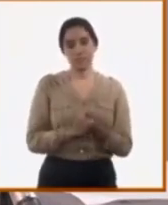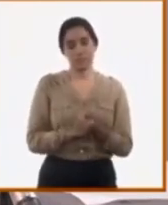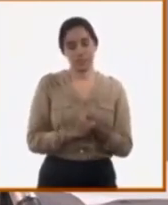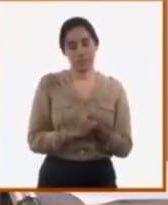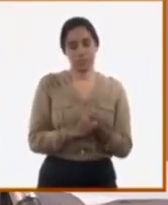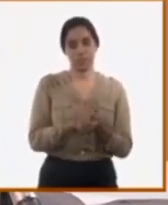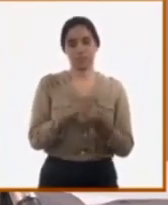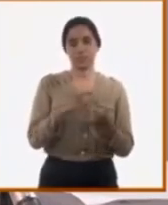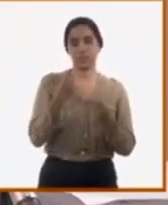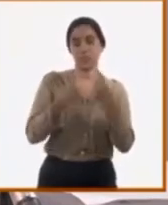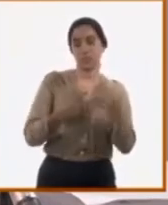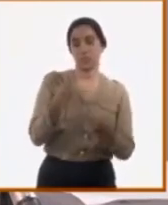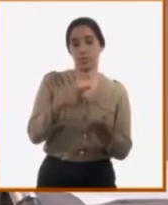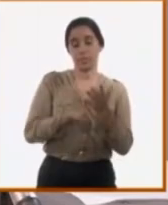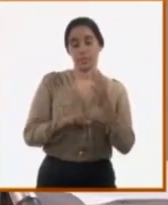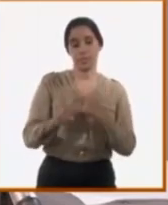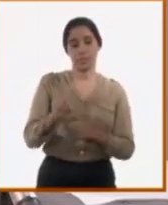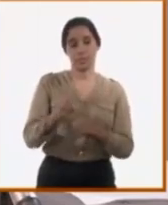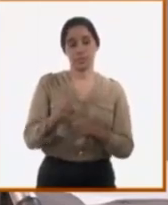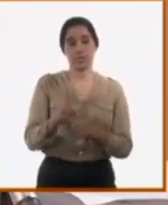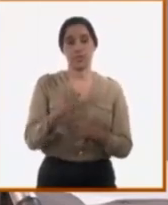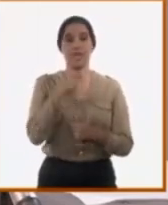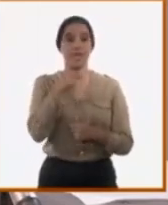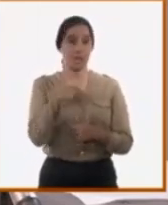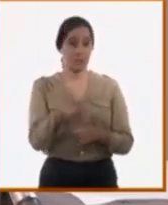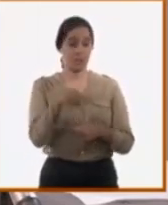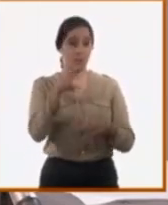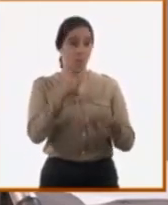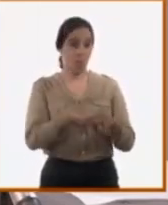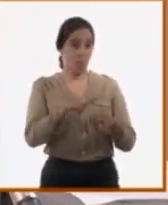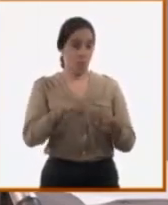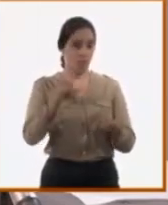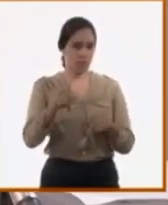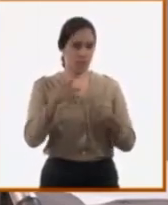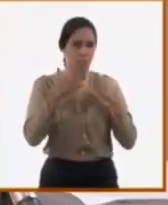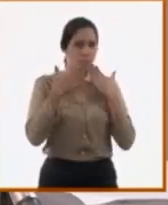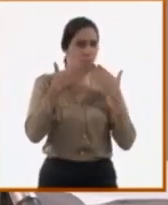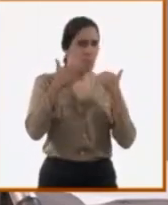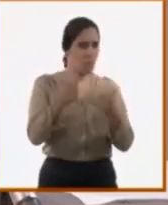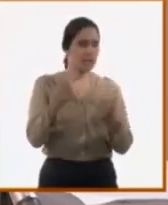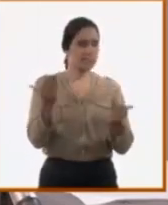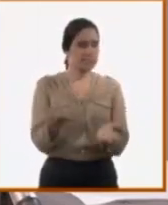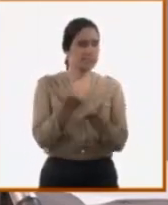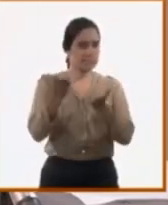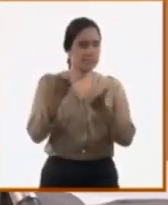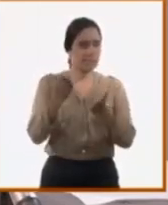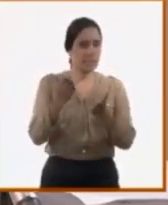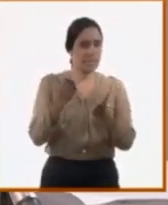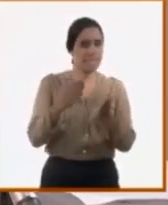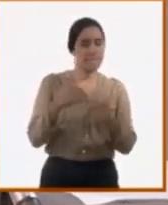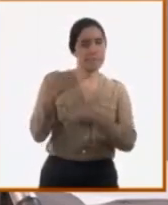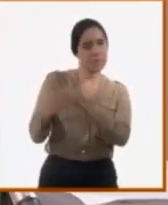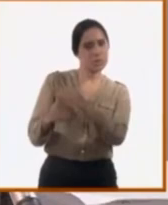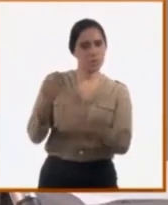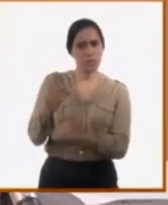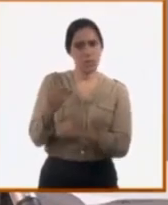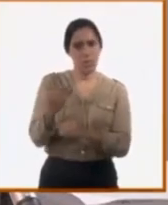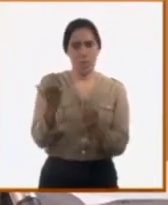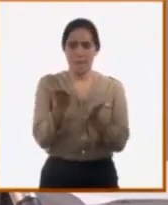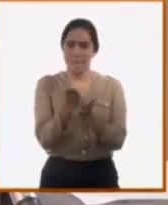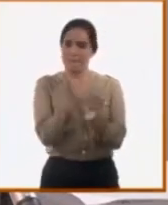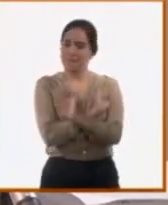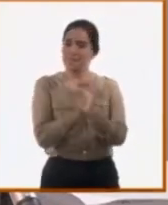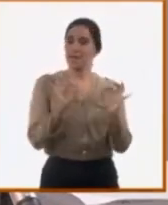dice. Por ejemplo, Holguín hizo un buen proceso, desarrolló un buen proceso, sobre todo con las carreras médicas y pedagógicas,